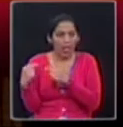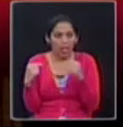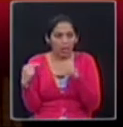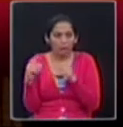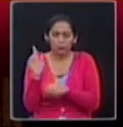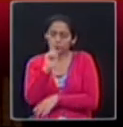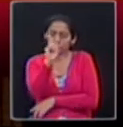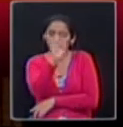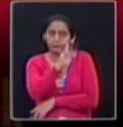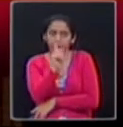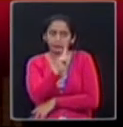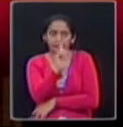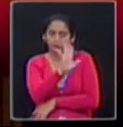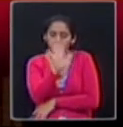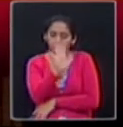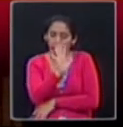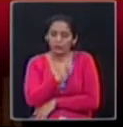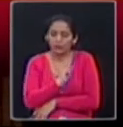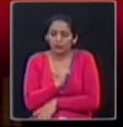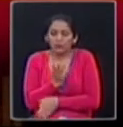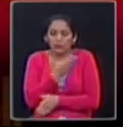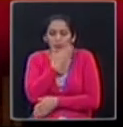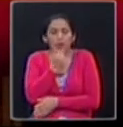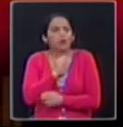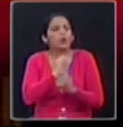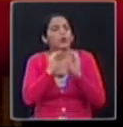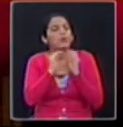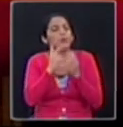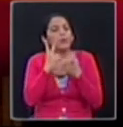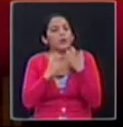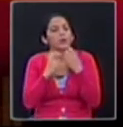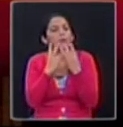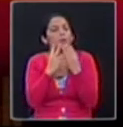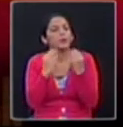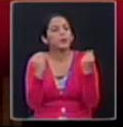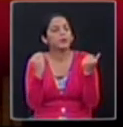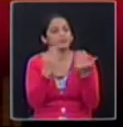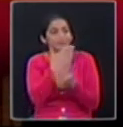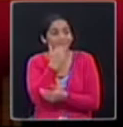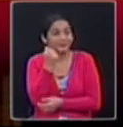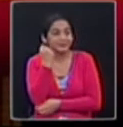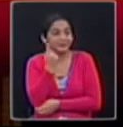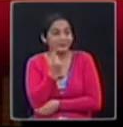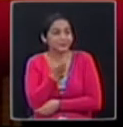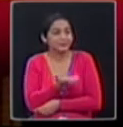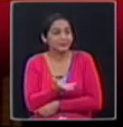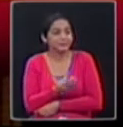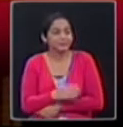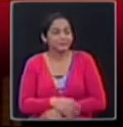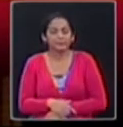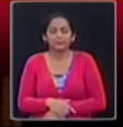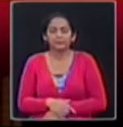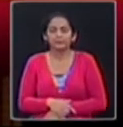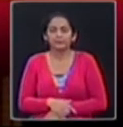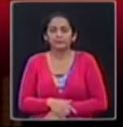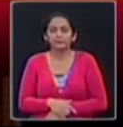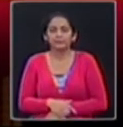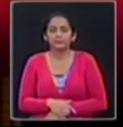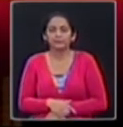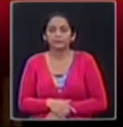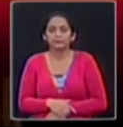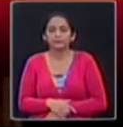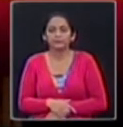de ideas de contraproducentes, sino buscarle una solución, una salida a la situación del país. ¿Me explico? El Frente Unitario ha ratificado